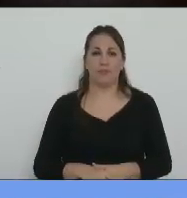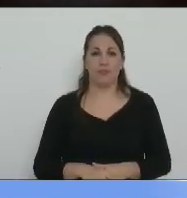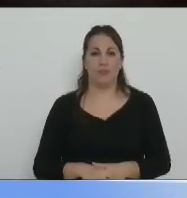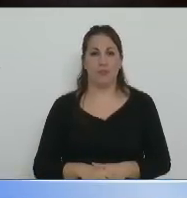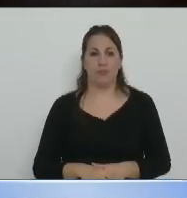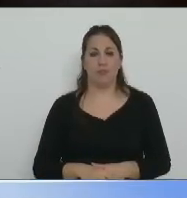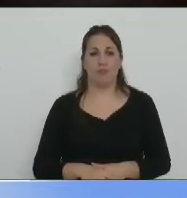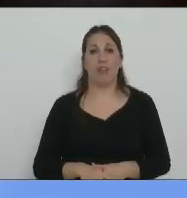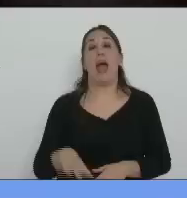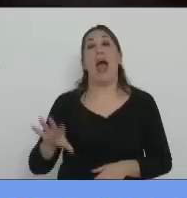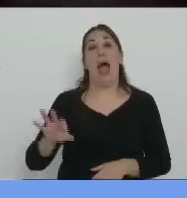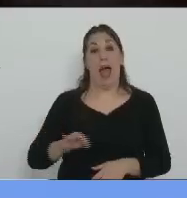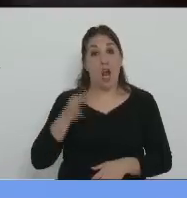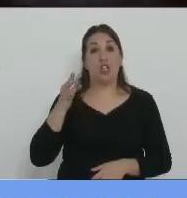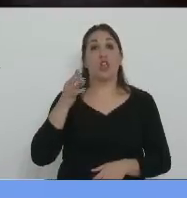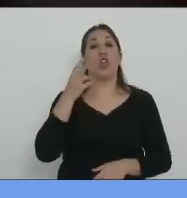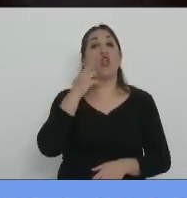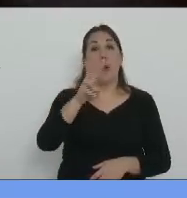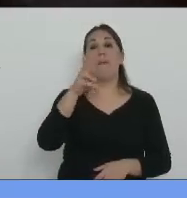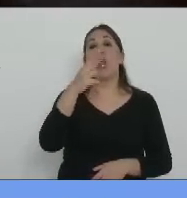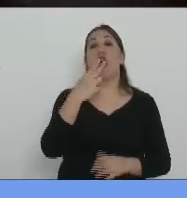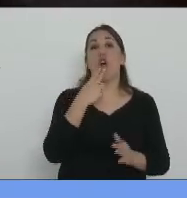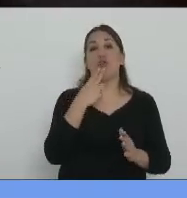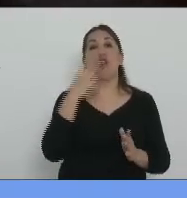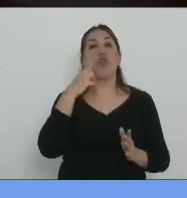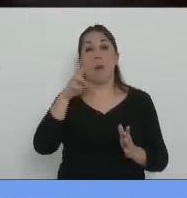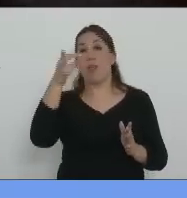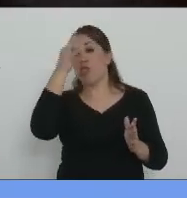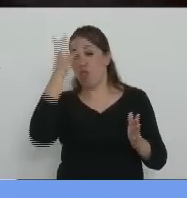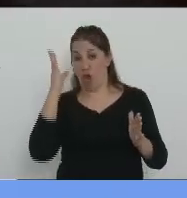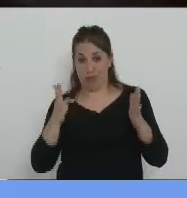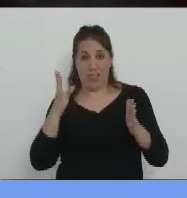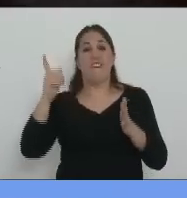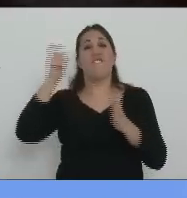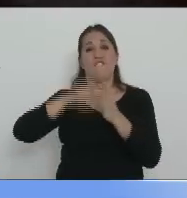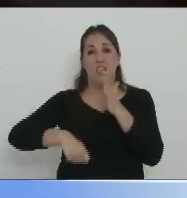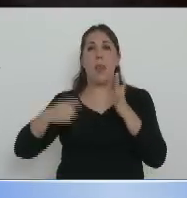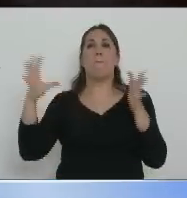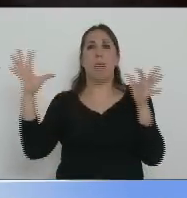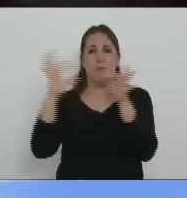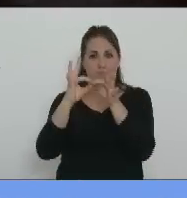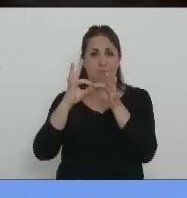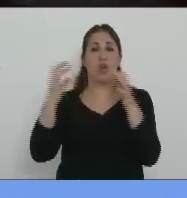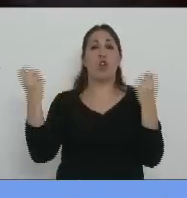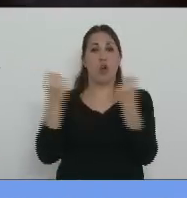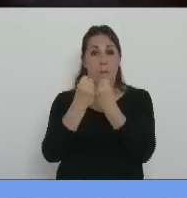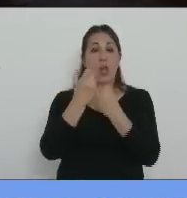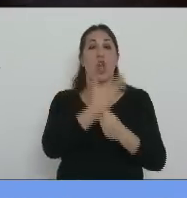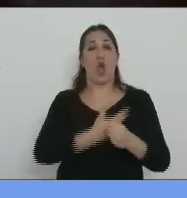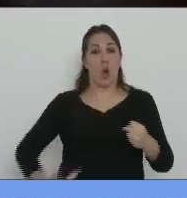en el año 2011 2012 se firma el convenio el gobierno de cristina kirchner con la